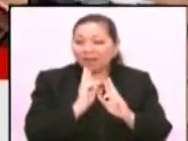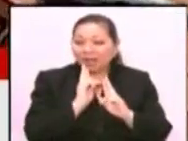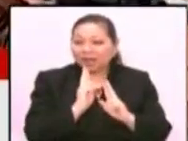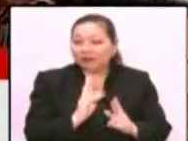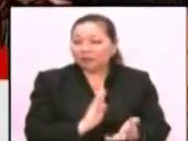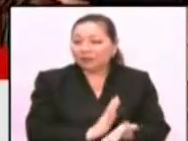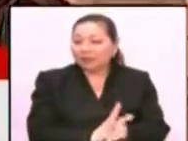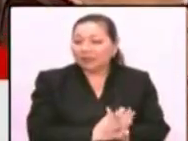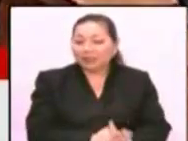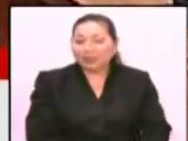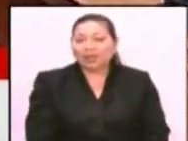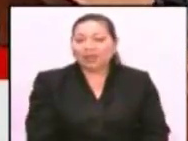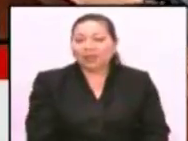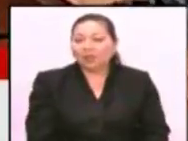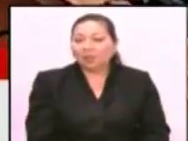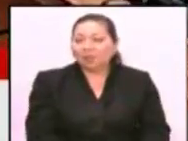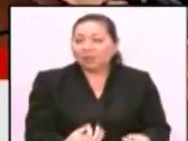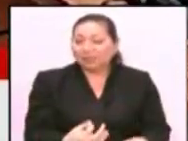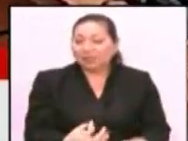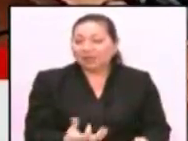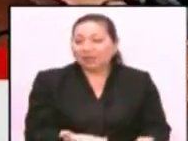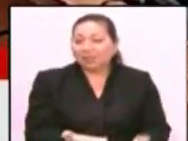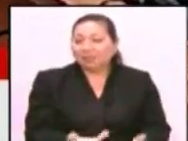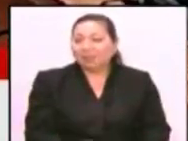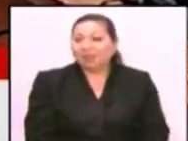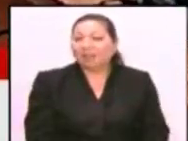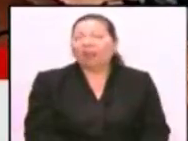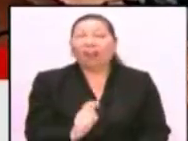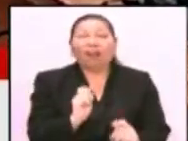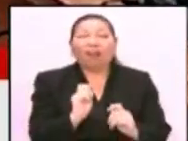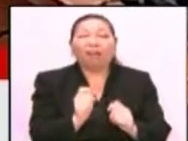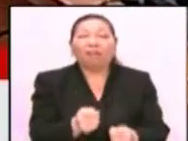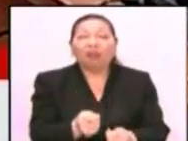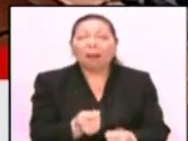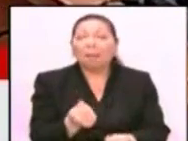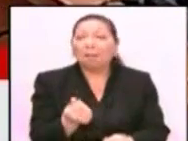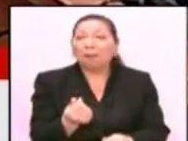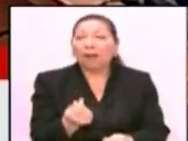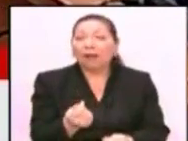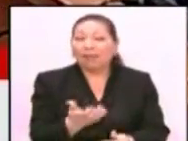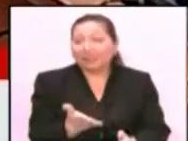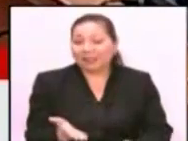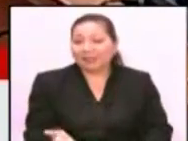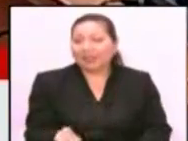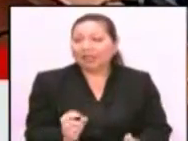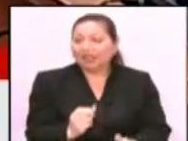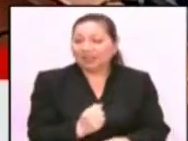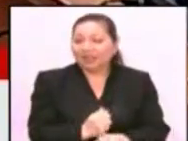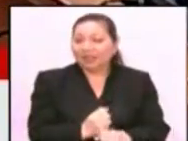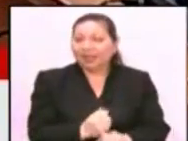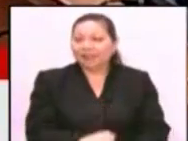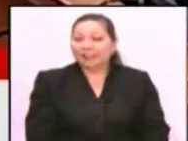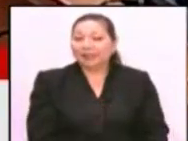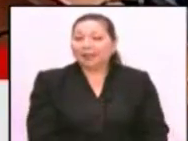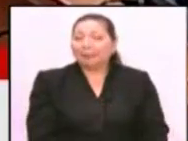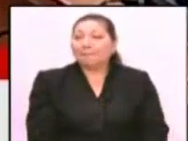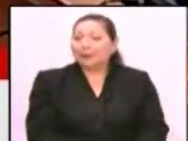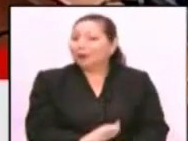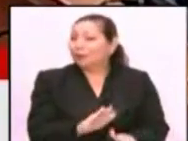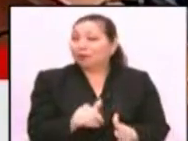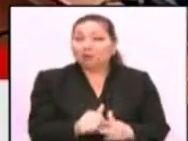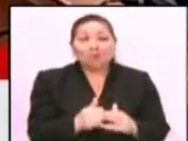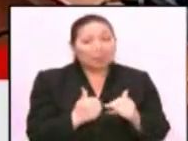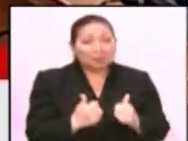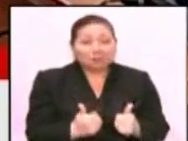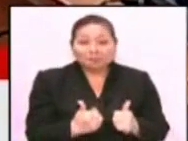resultado, funcionarían como siempre lo hacen de manera habitual, regalar, donar el dinero a operadores que trabajan en empleo. Pero si todo va